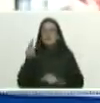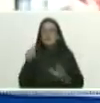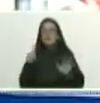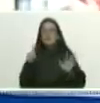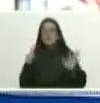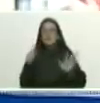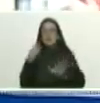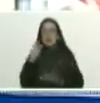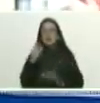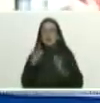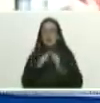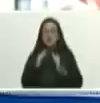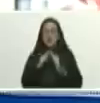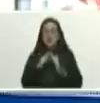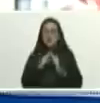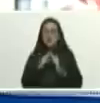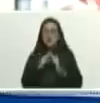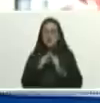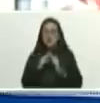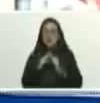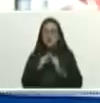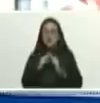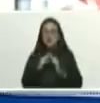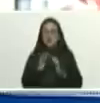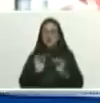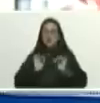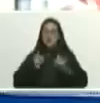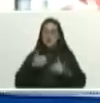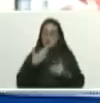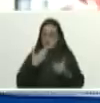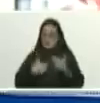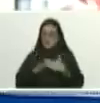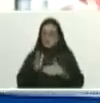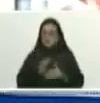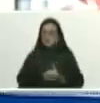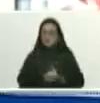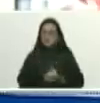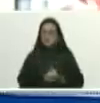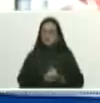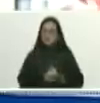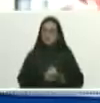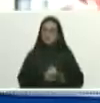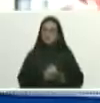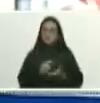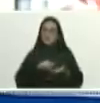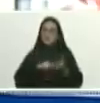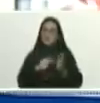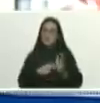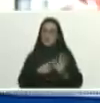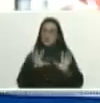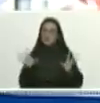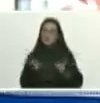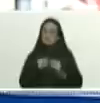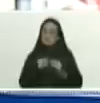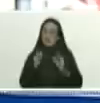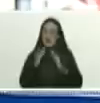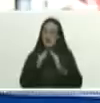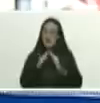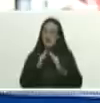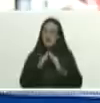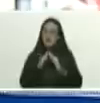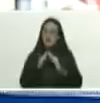321.368 viviendas por iniciar, lo cual representa el total de las viviendas